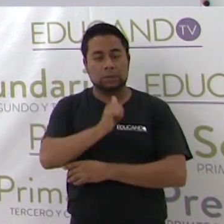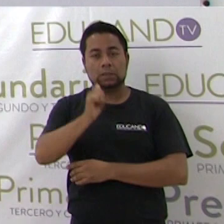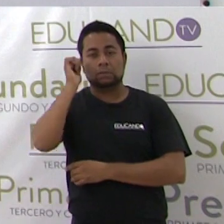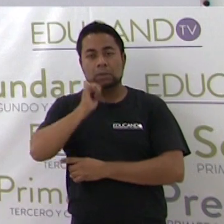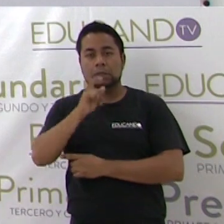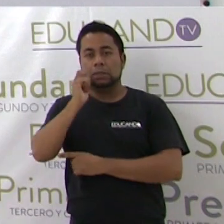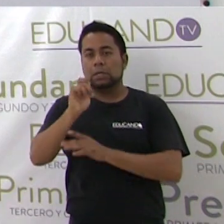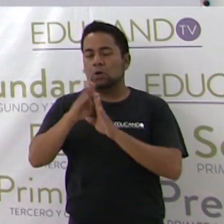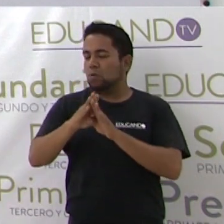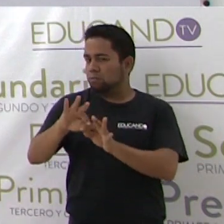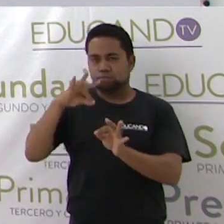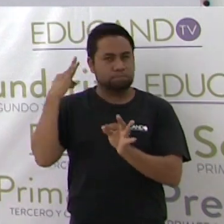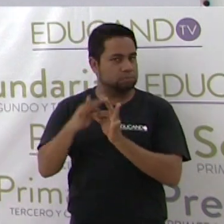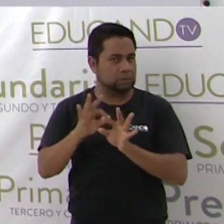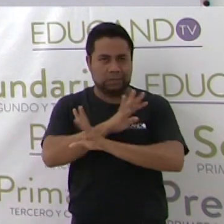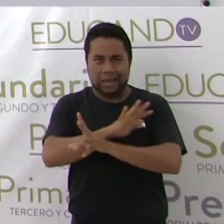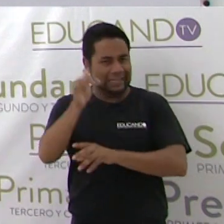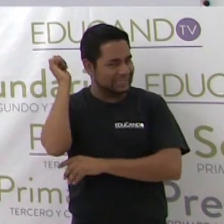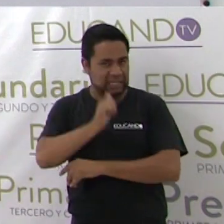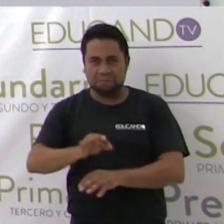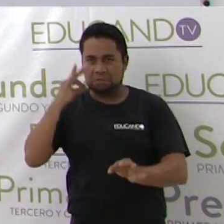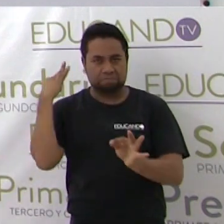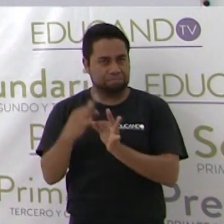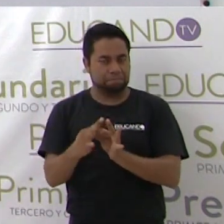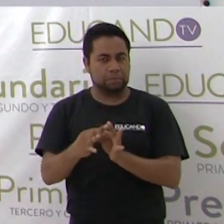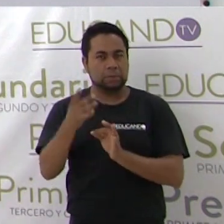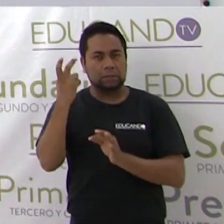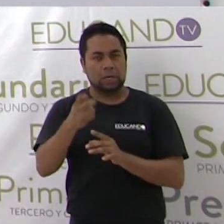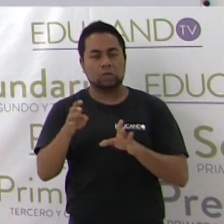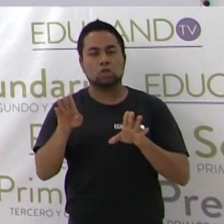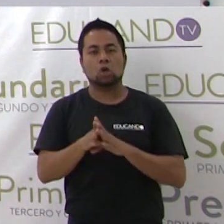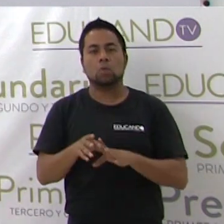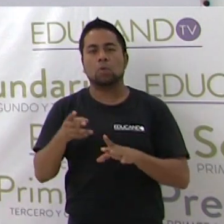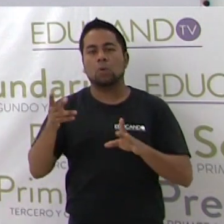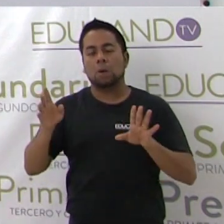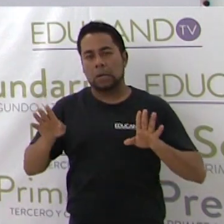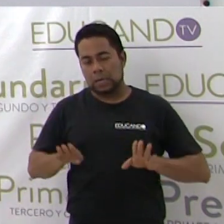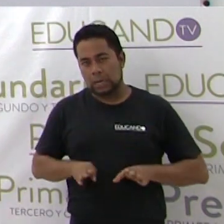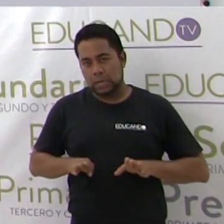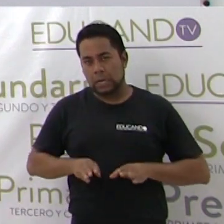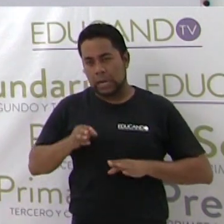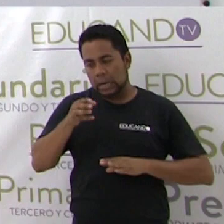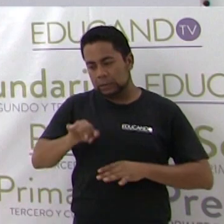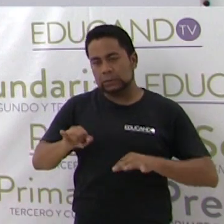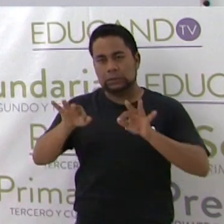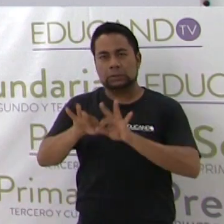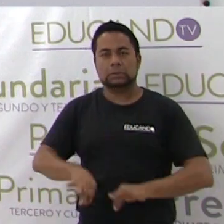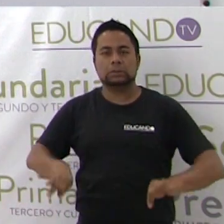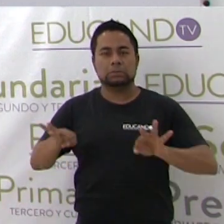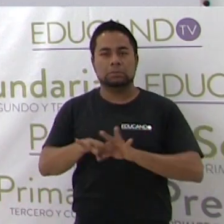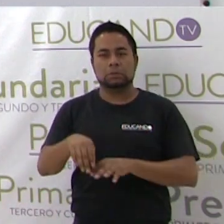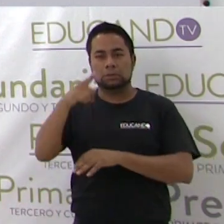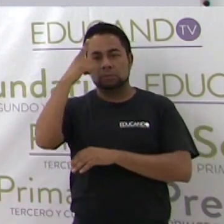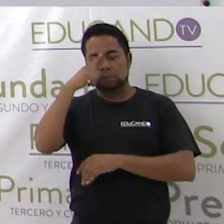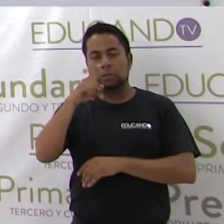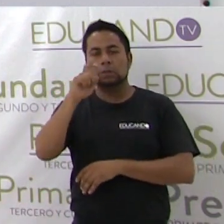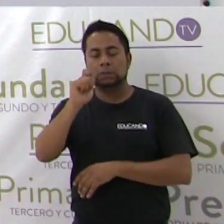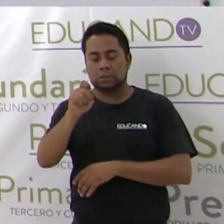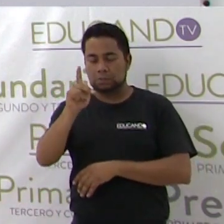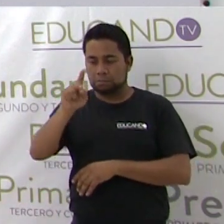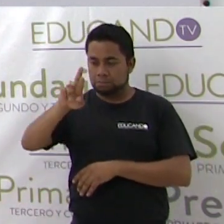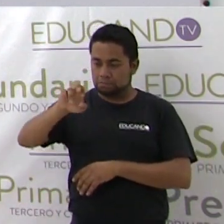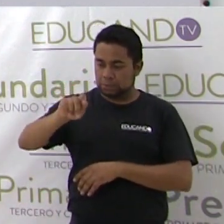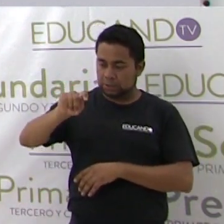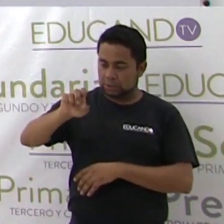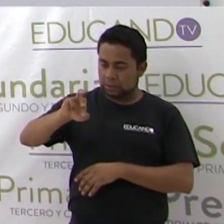ser terminadas, siempre. Esa es una característica primordial del